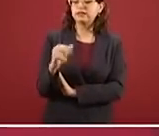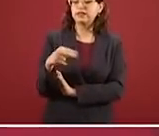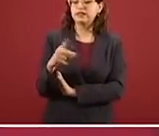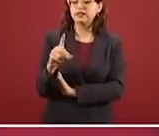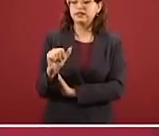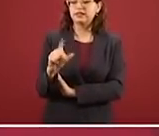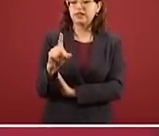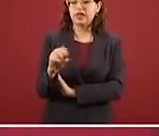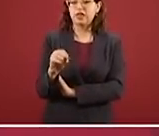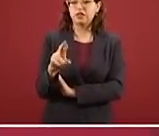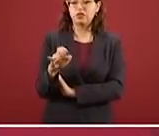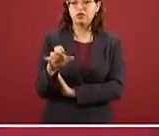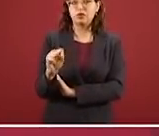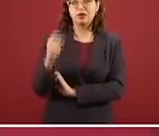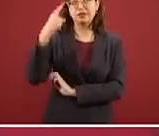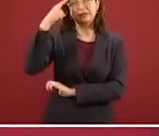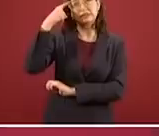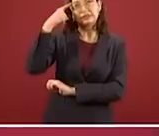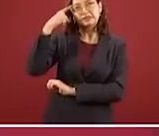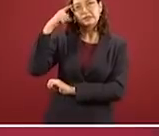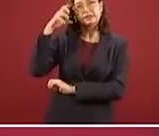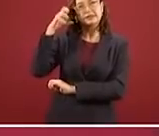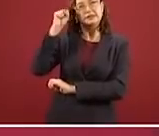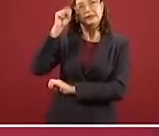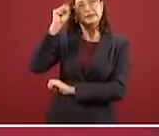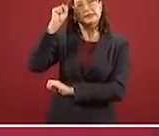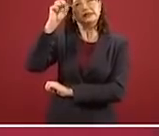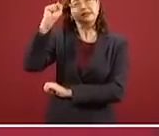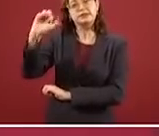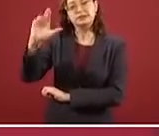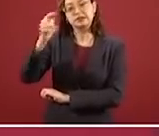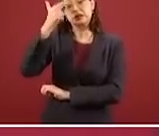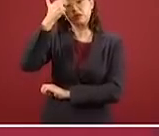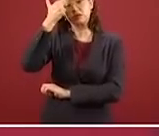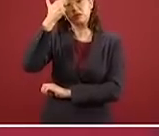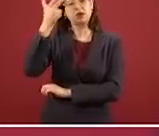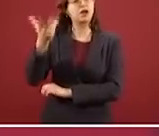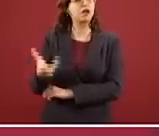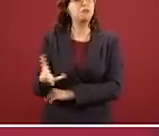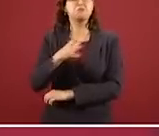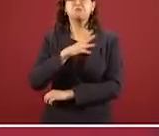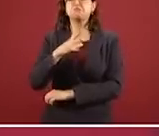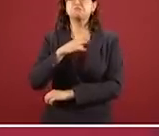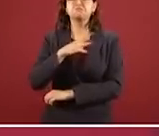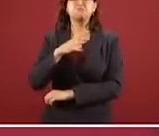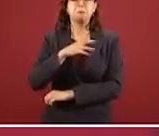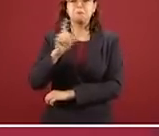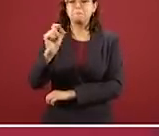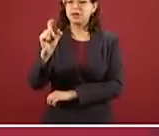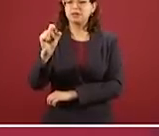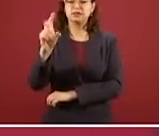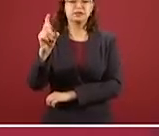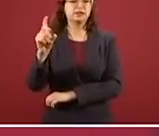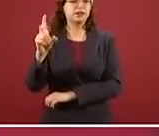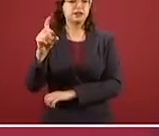estoy tratando de recordar, y habían 20, 30 compañías